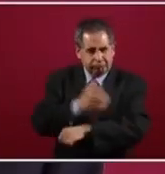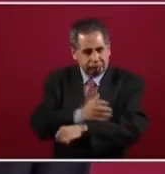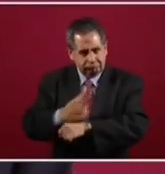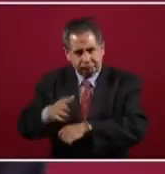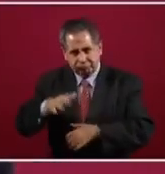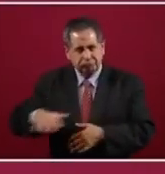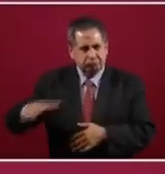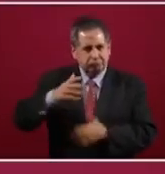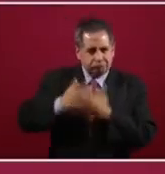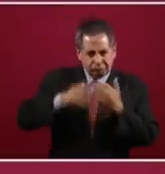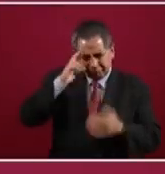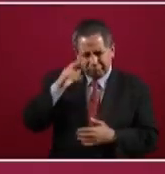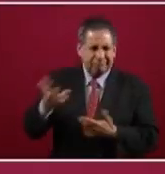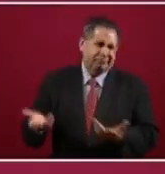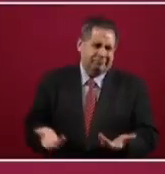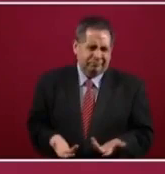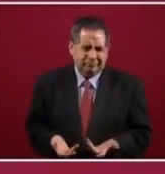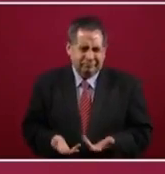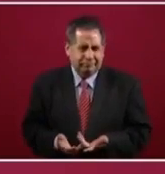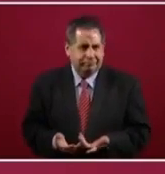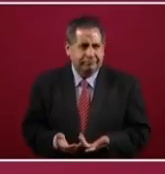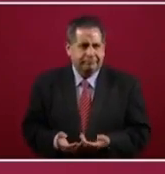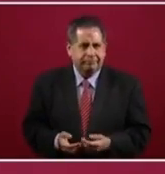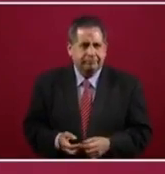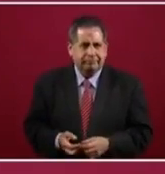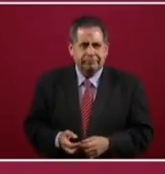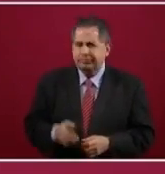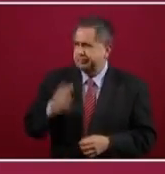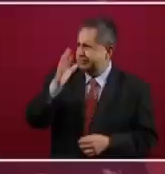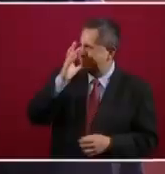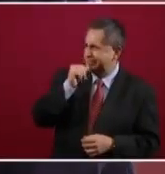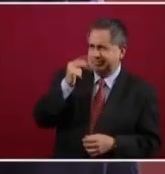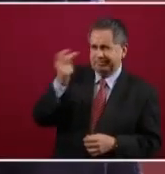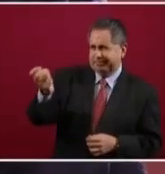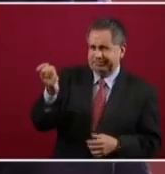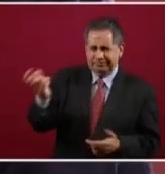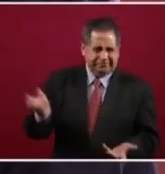legisladores, con todo respeto, oigan, no es posible.